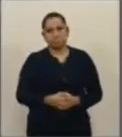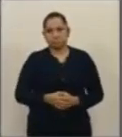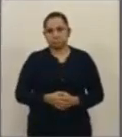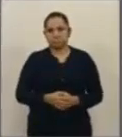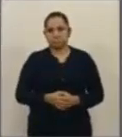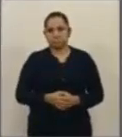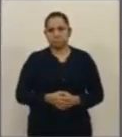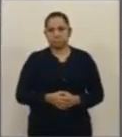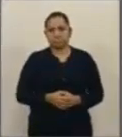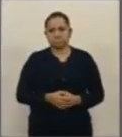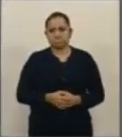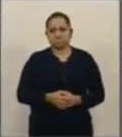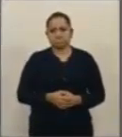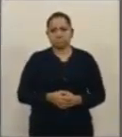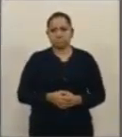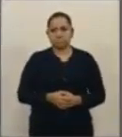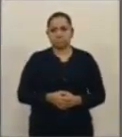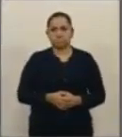¡buen estado!